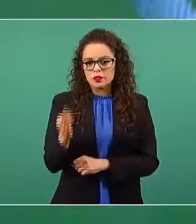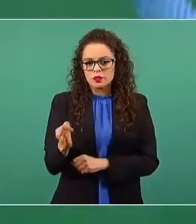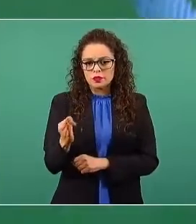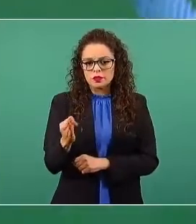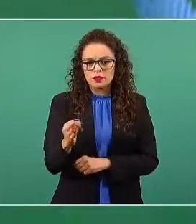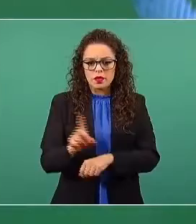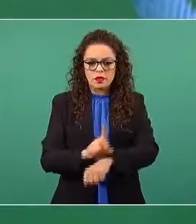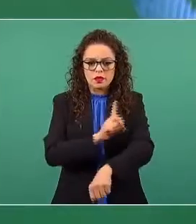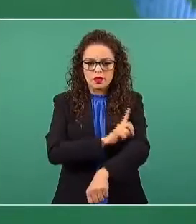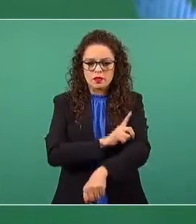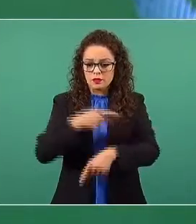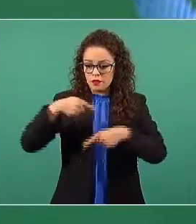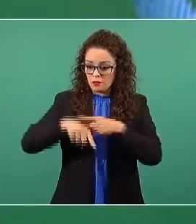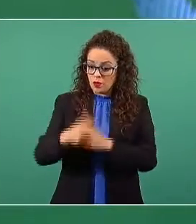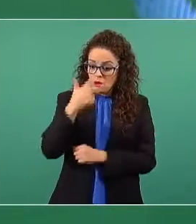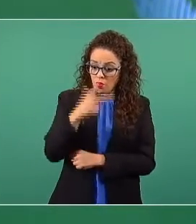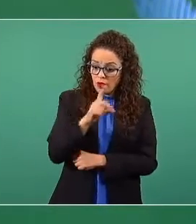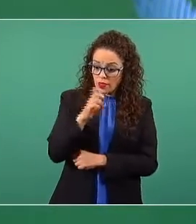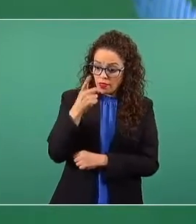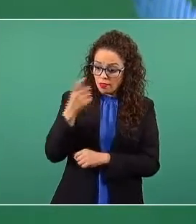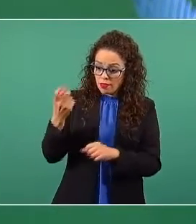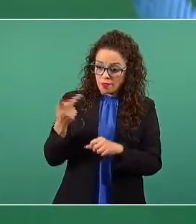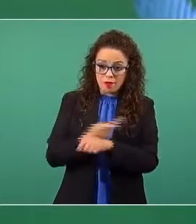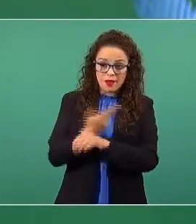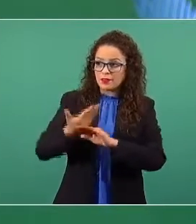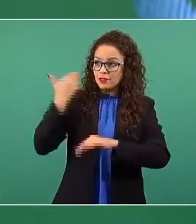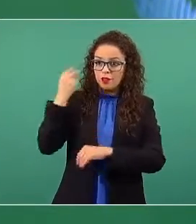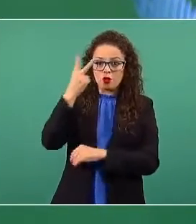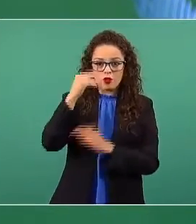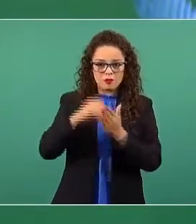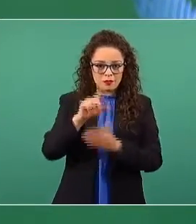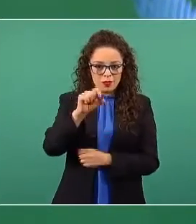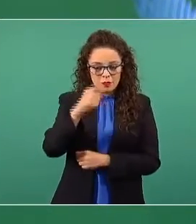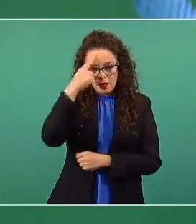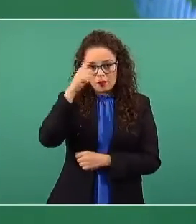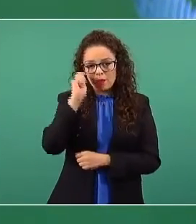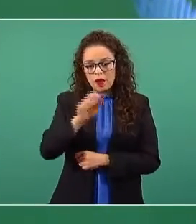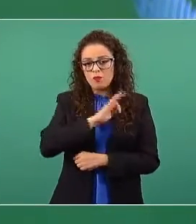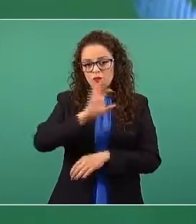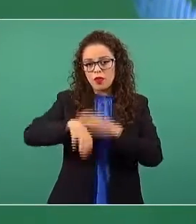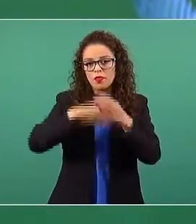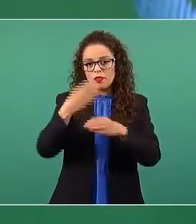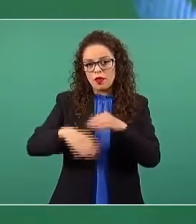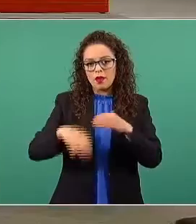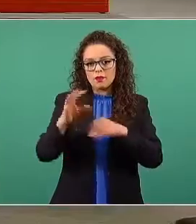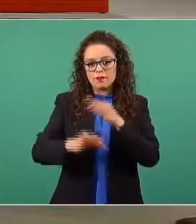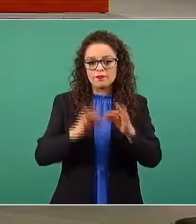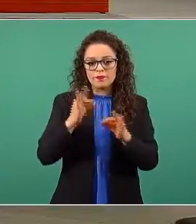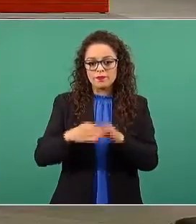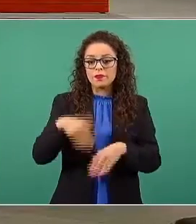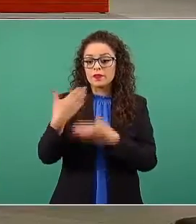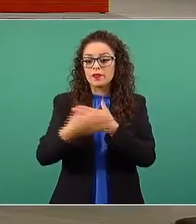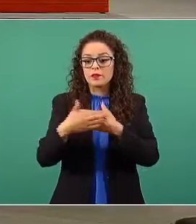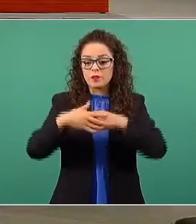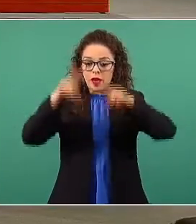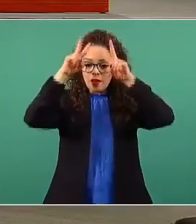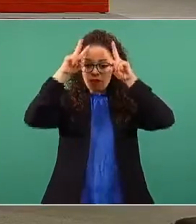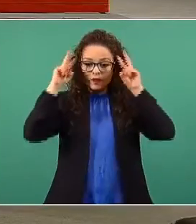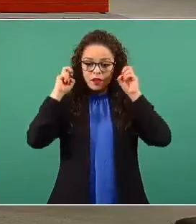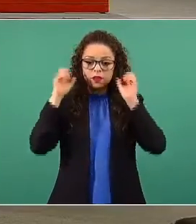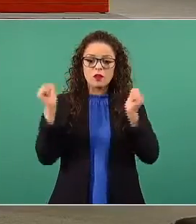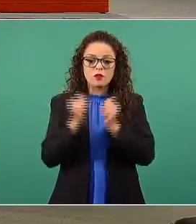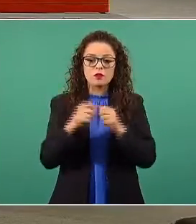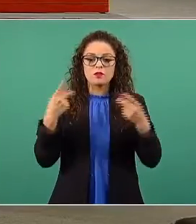desde el inicio, desde el 8 de diciembre del año pasado, para lograr que terminemos el verano con la